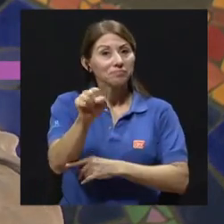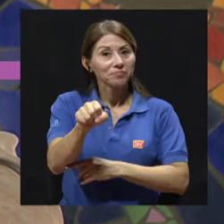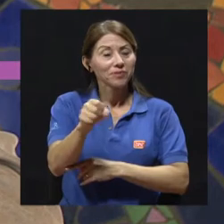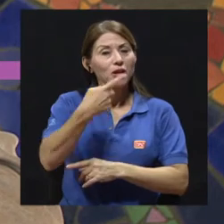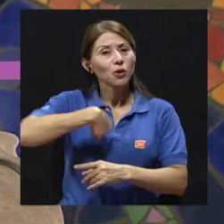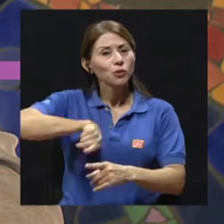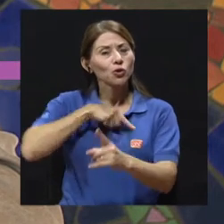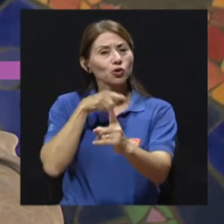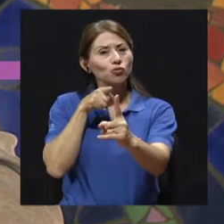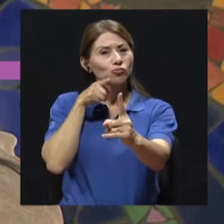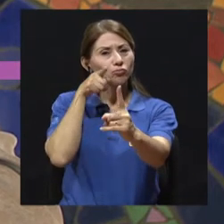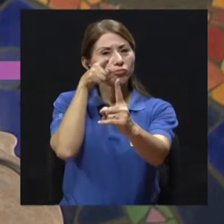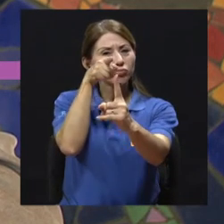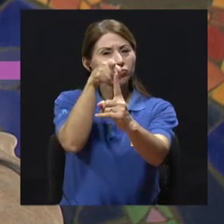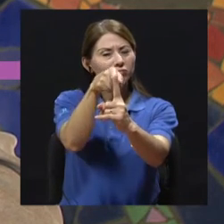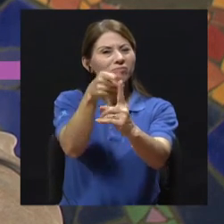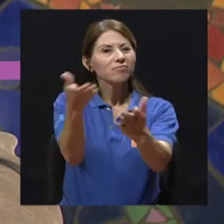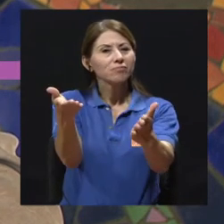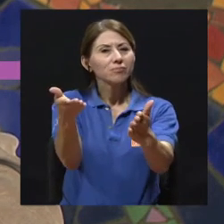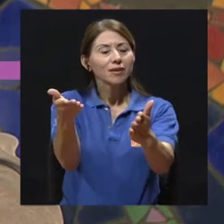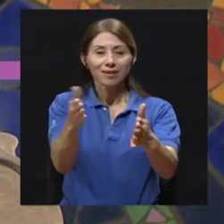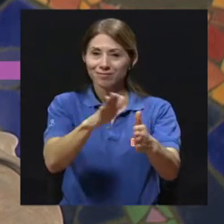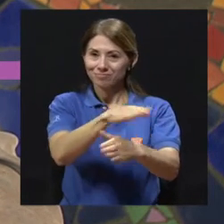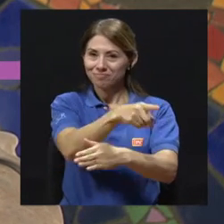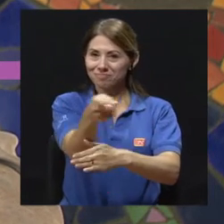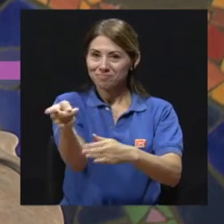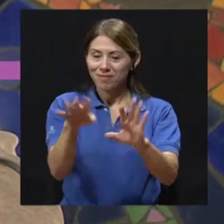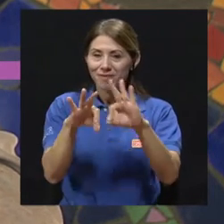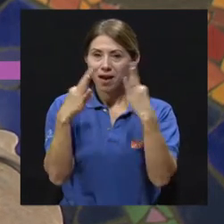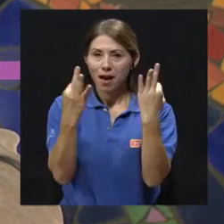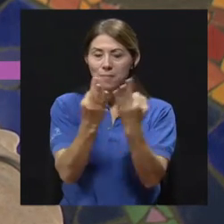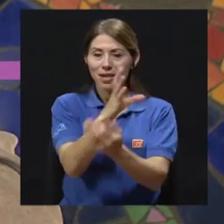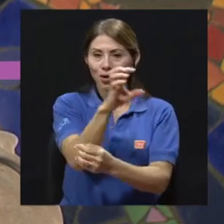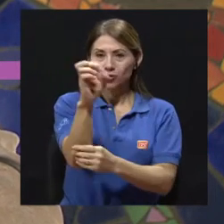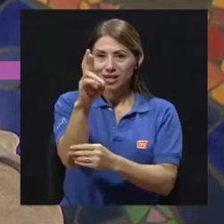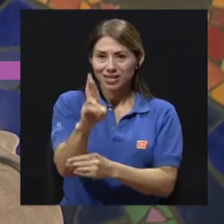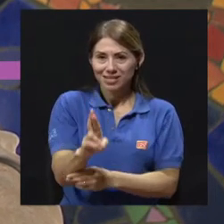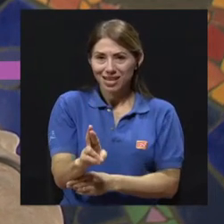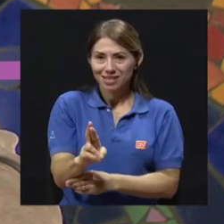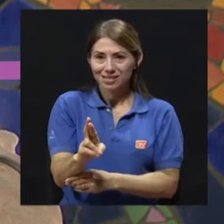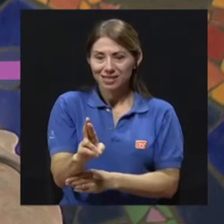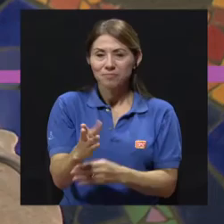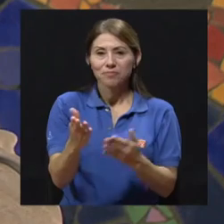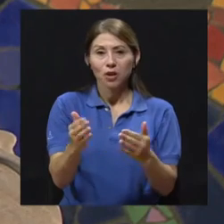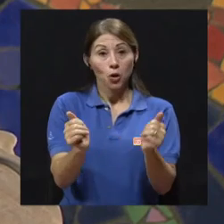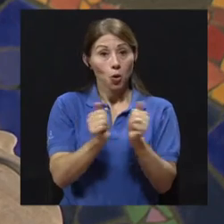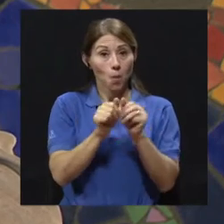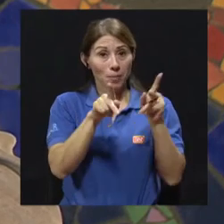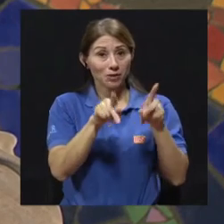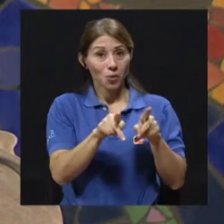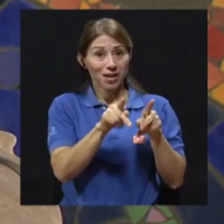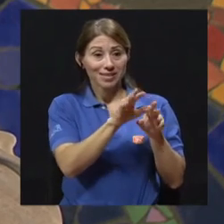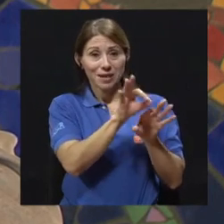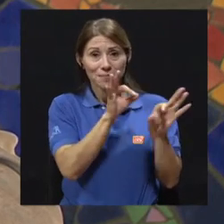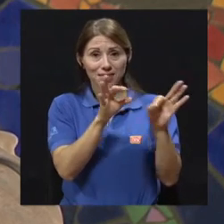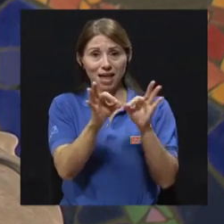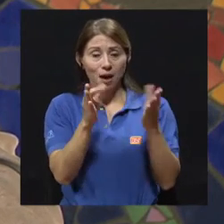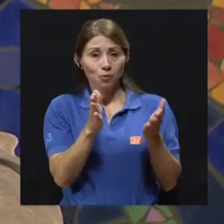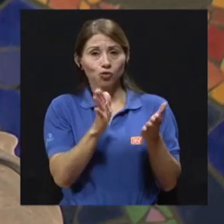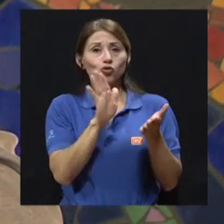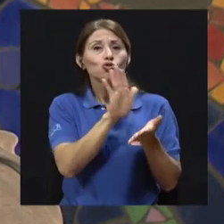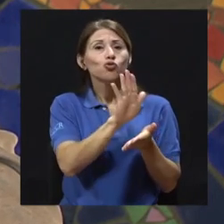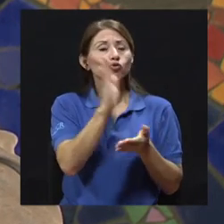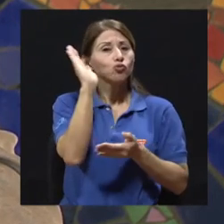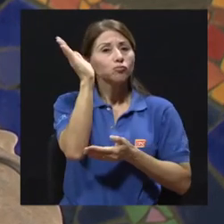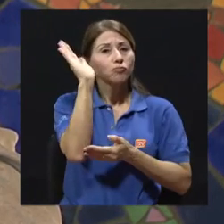objetivo siempre va a ser ofrecerle a la familia costarricense, pues a través de nuestros invitados y los comentarios que estos nos